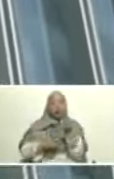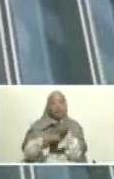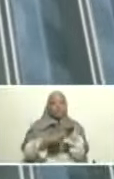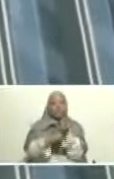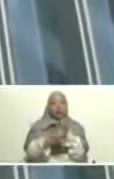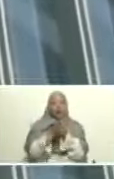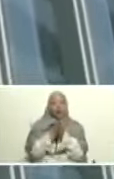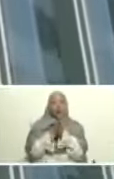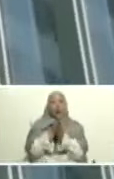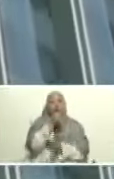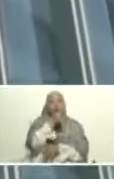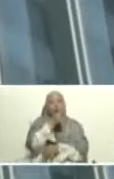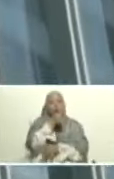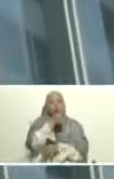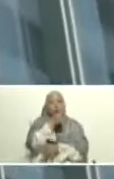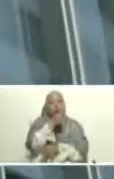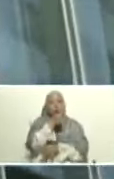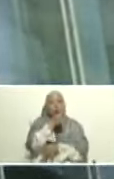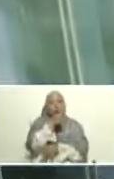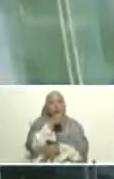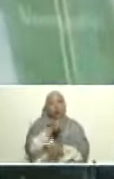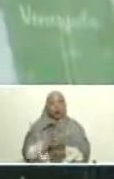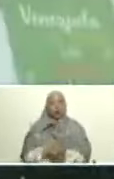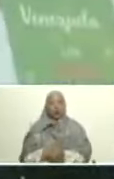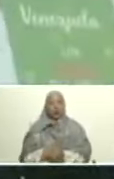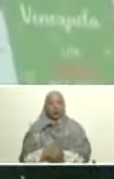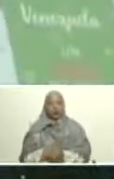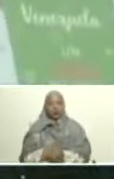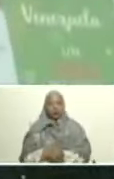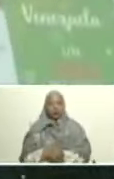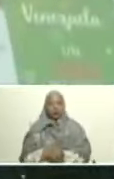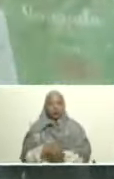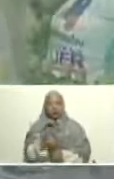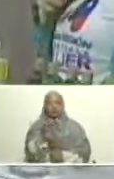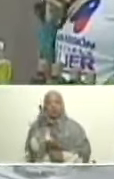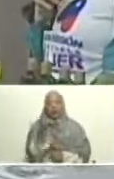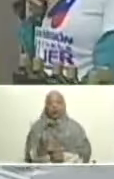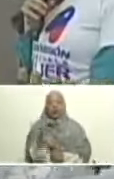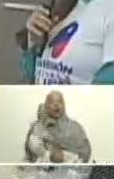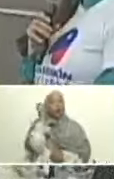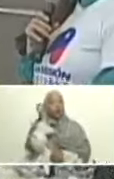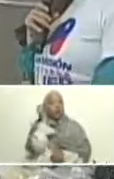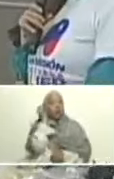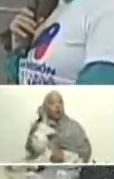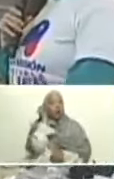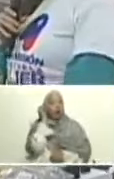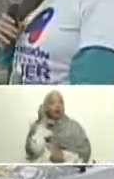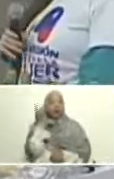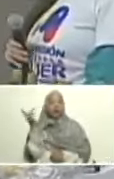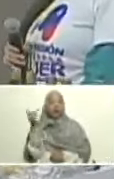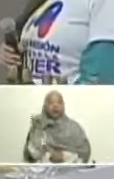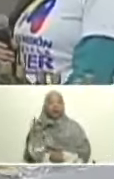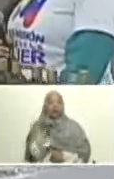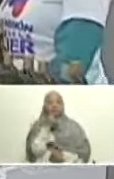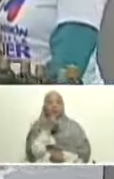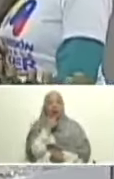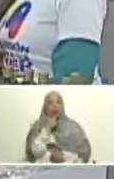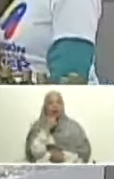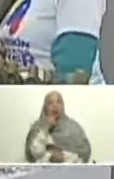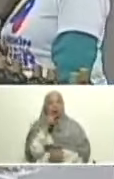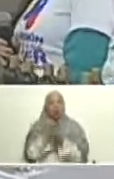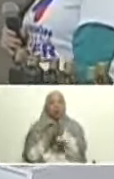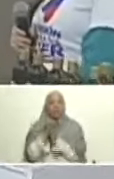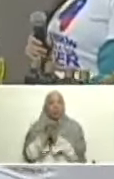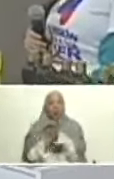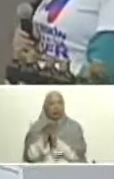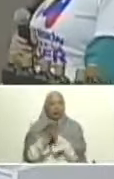favor. Por acá estamos con Betsabé Meneses. Oye, esto es una belleza, Cilia.